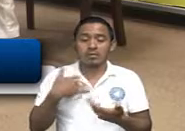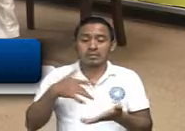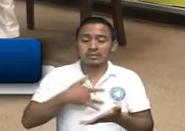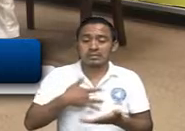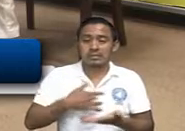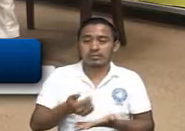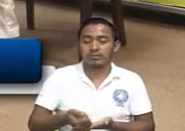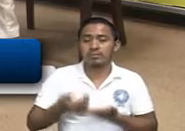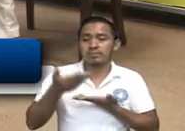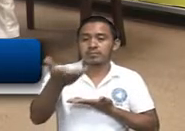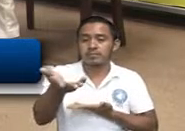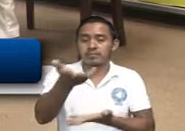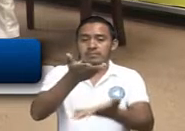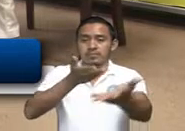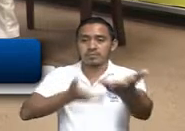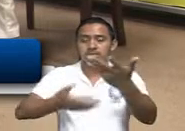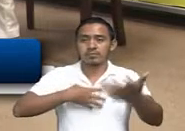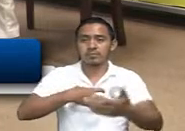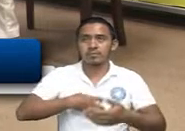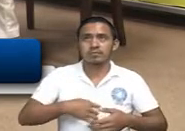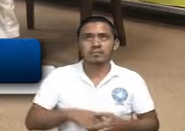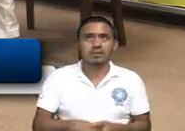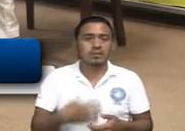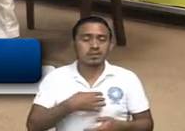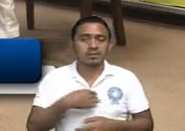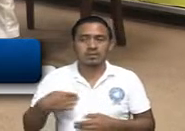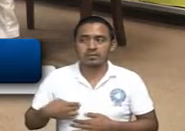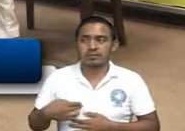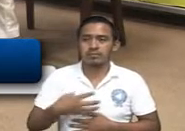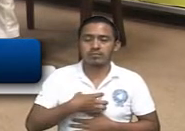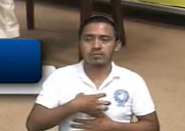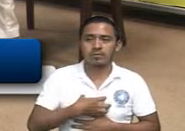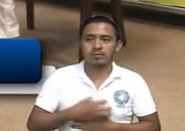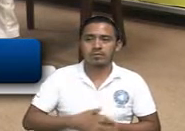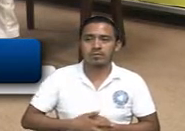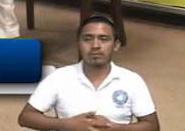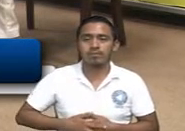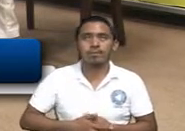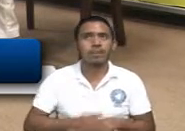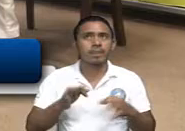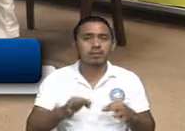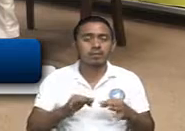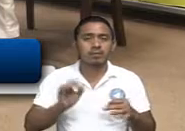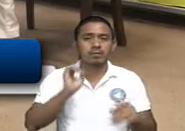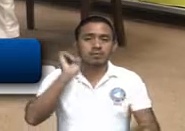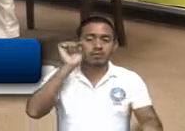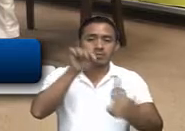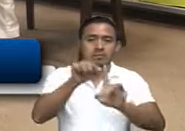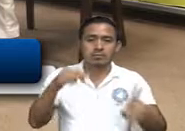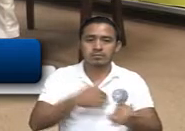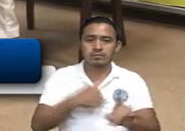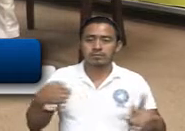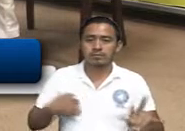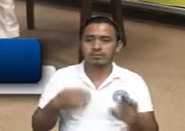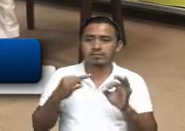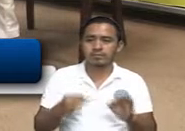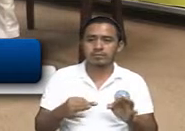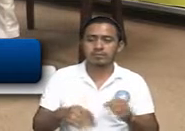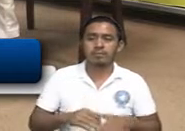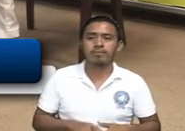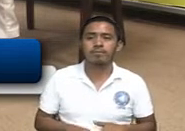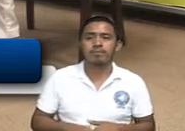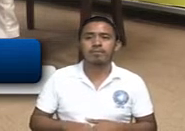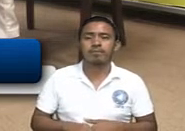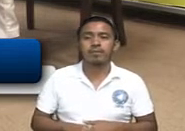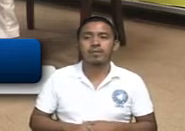algún momento podemos tener ese nivel de necesidad. Entonces, y es ese color el que se usa con el objetivo de crear el mensaje de renacer. Cuando